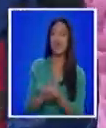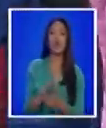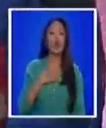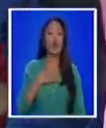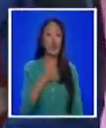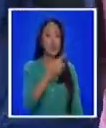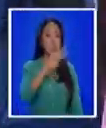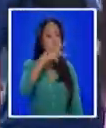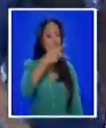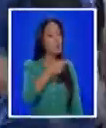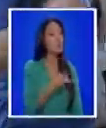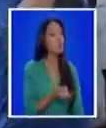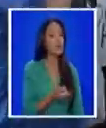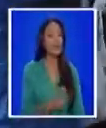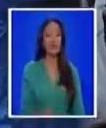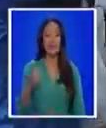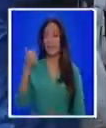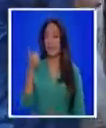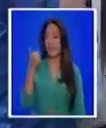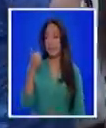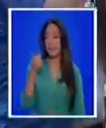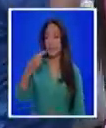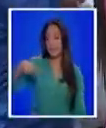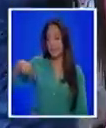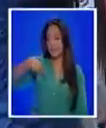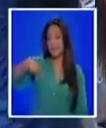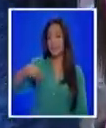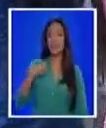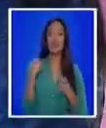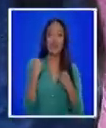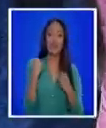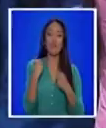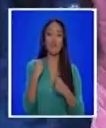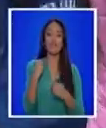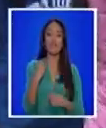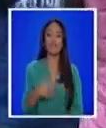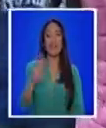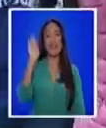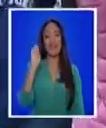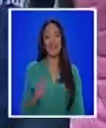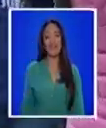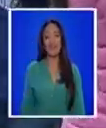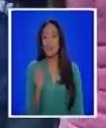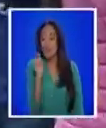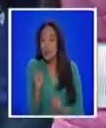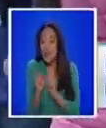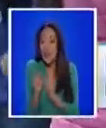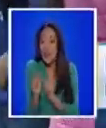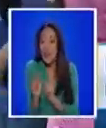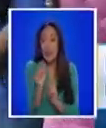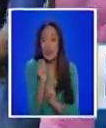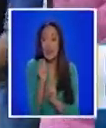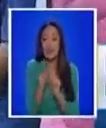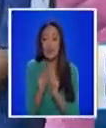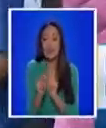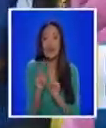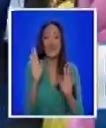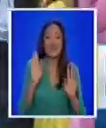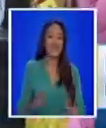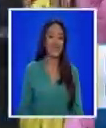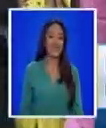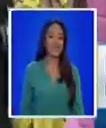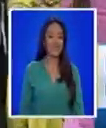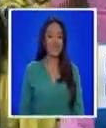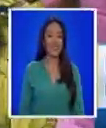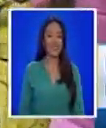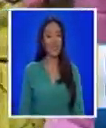sienten? ¿Segundo? Segundo, bien. Hicimos otro mayor esfuerzo, pero bueno, fue suficiente. Faltó poco más, pero un poquito. Un poquito, ¿no? Un